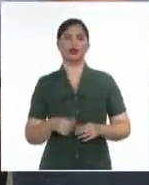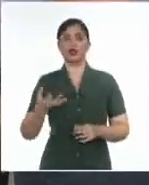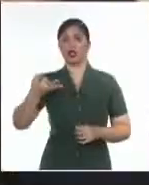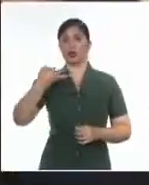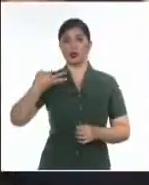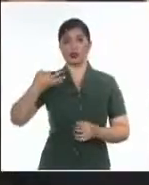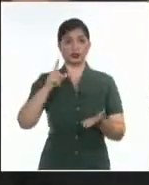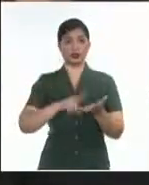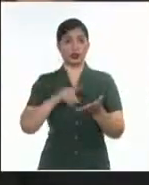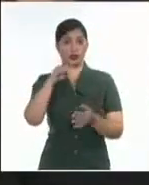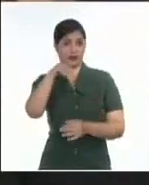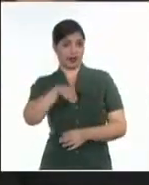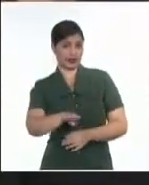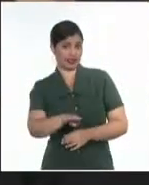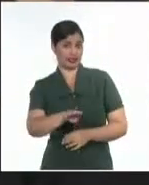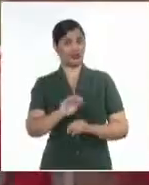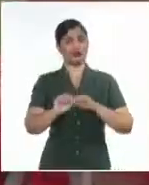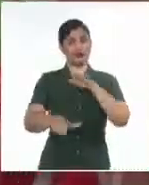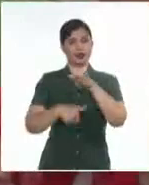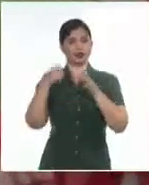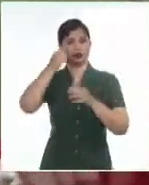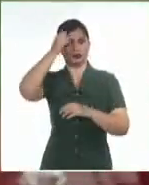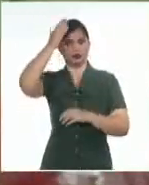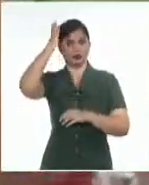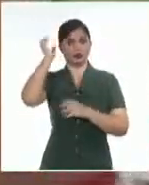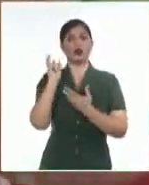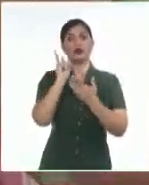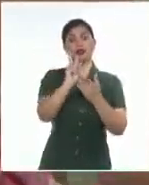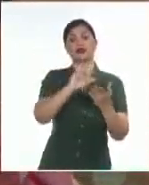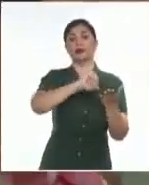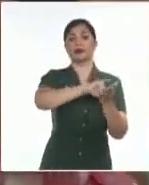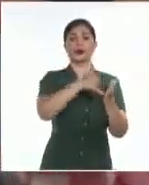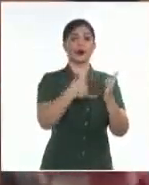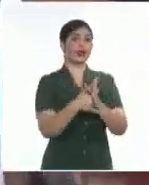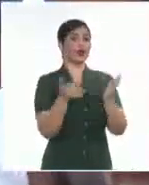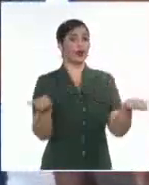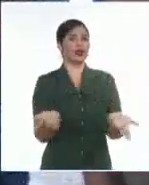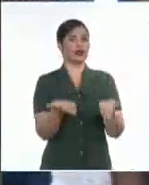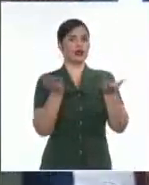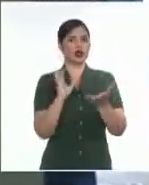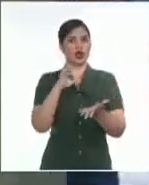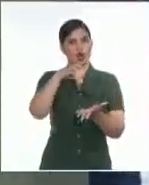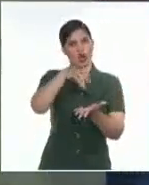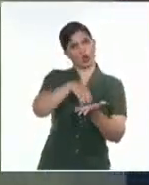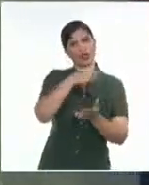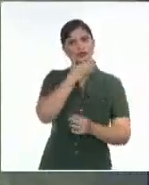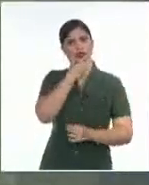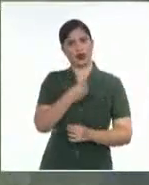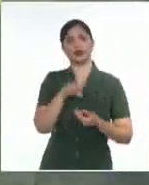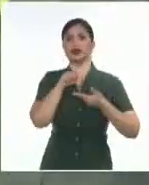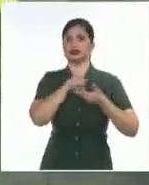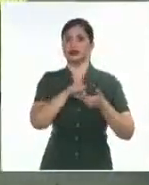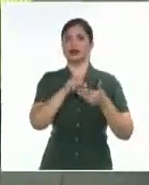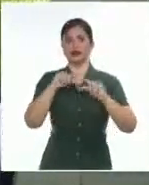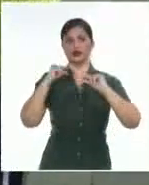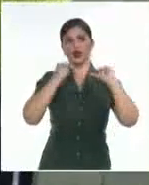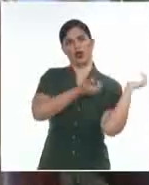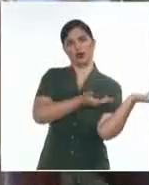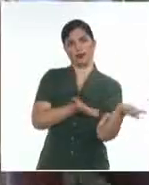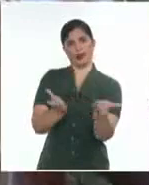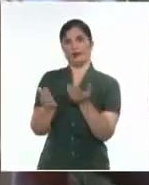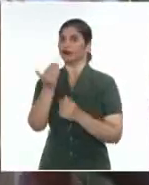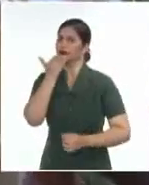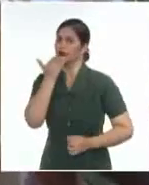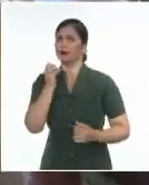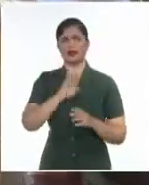Estado visitó el proyecto de desarrollo local Club Juvenil, diseñado para ofrecer servicios gastronómicos y recreativos en una clásica